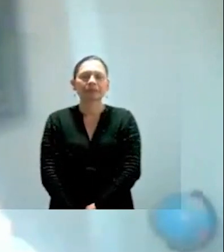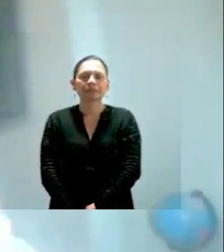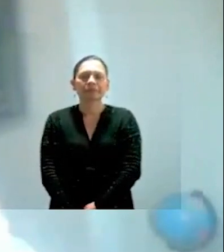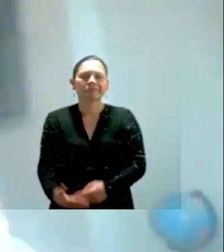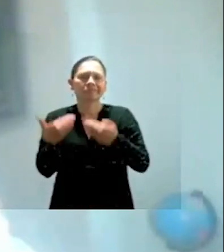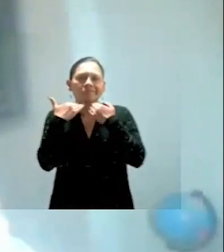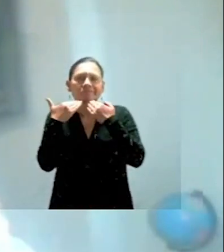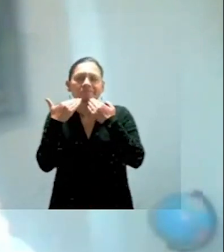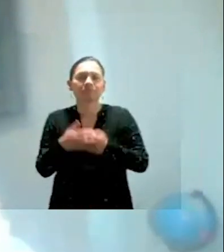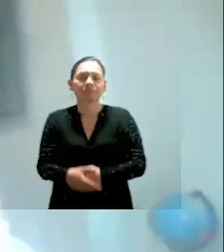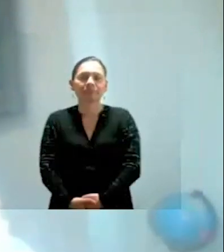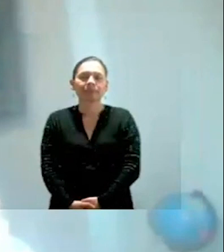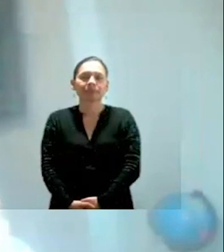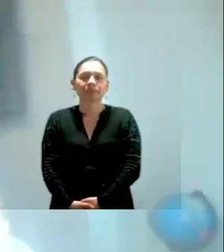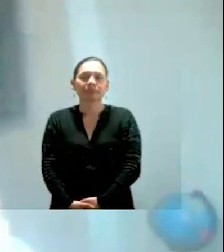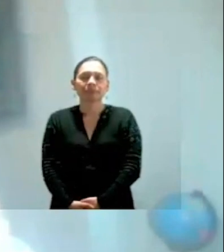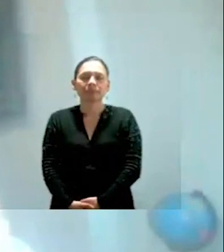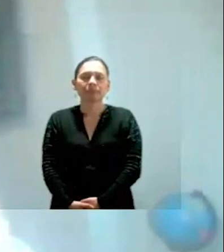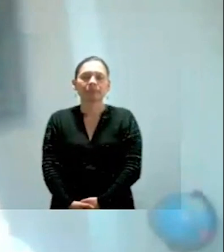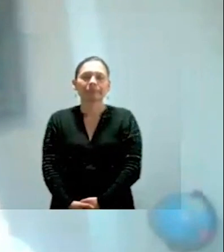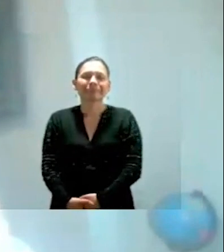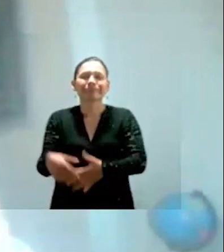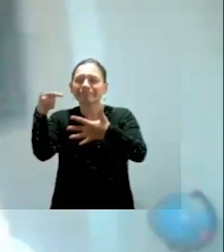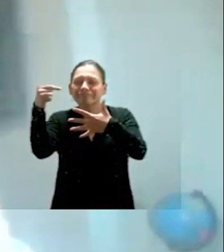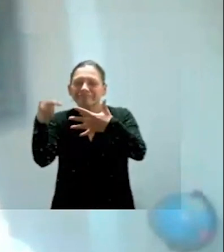craneándose el ministro son los adecuados. No sé